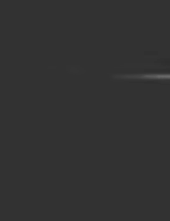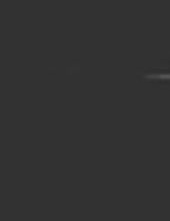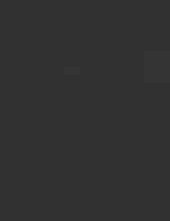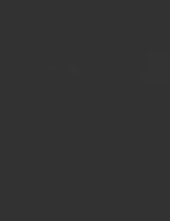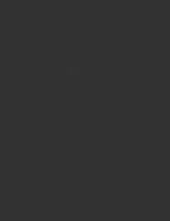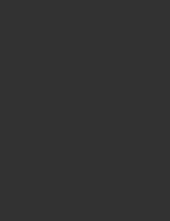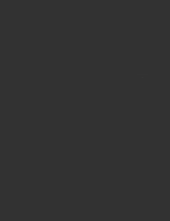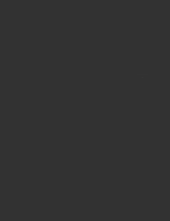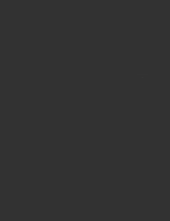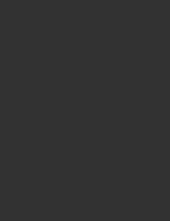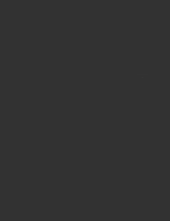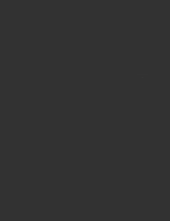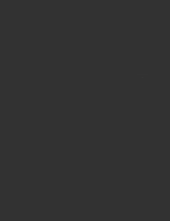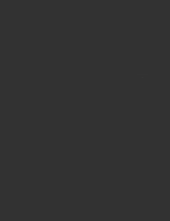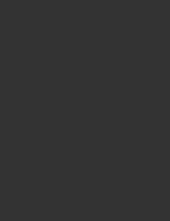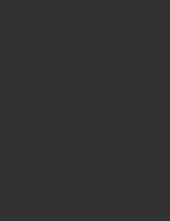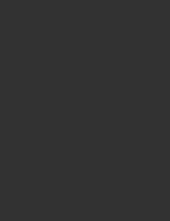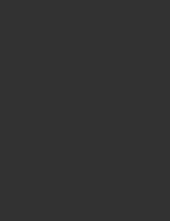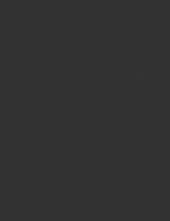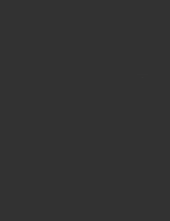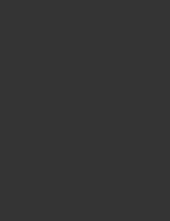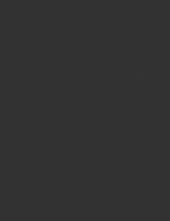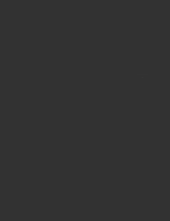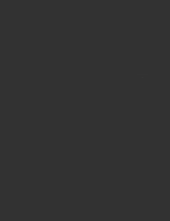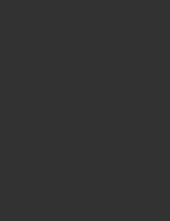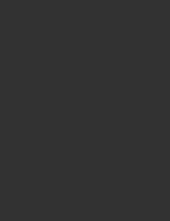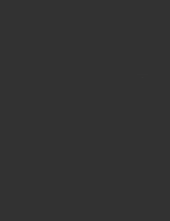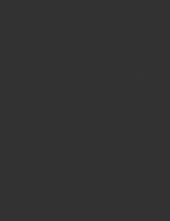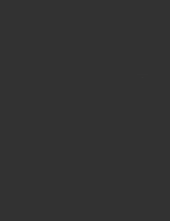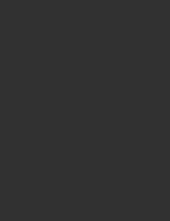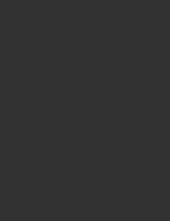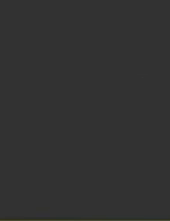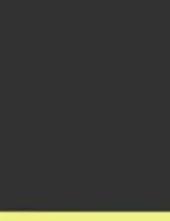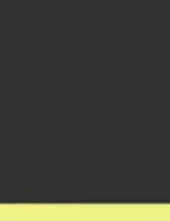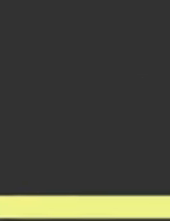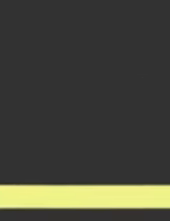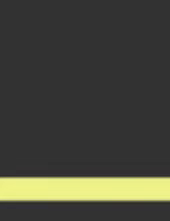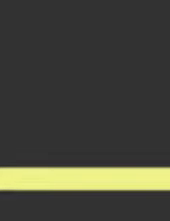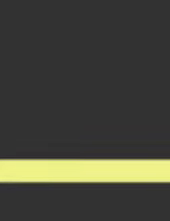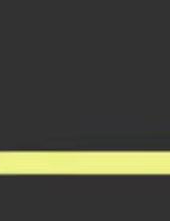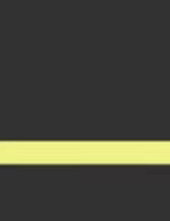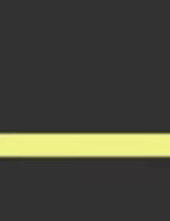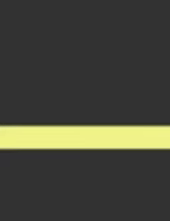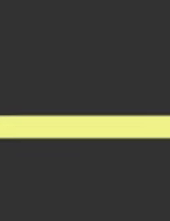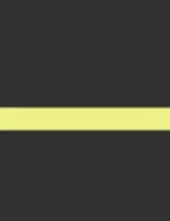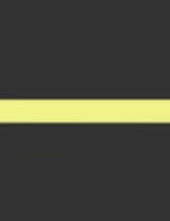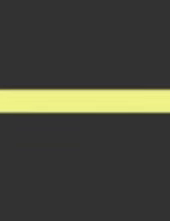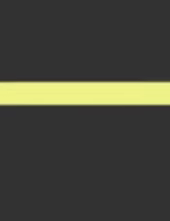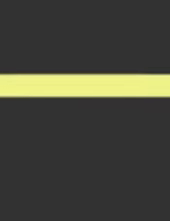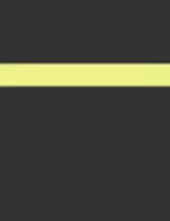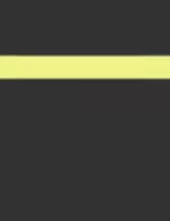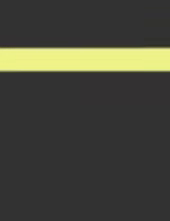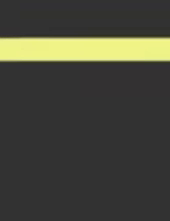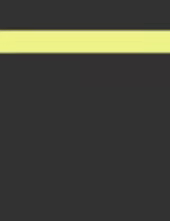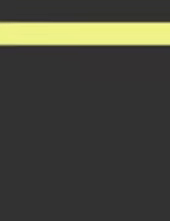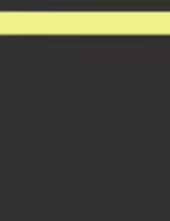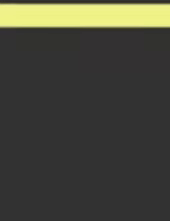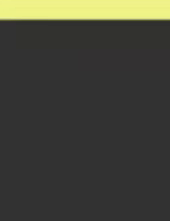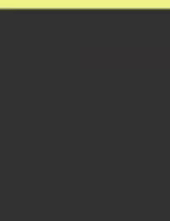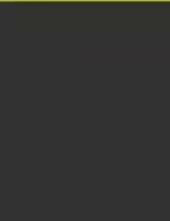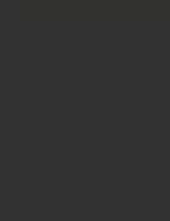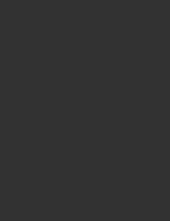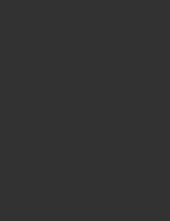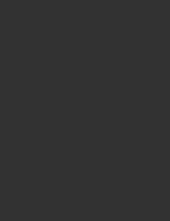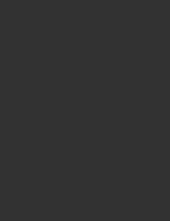es el deporte también me gusta la música Entonces hasta las cosas que aprendo en la música tratar de orientarla a la la carrera y al deporte pero